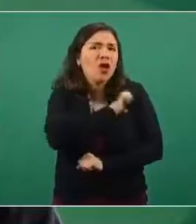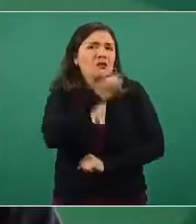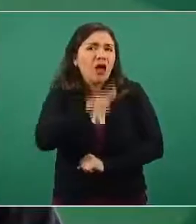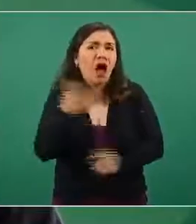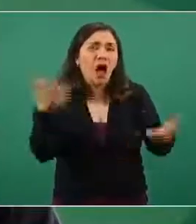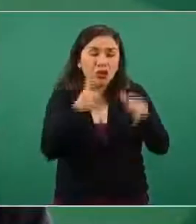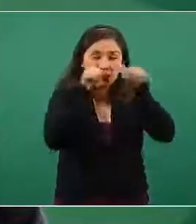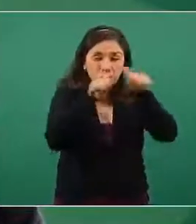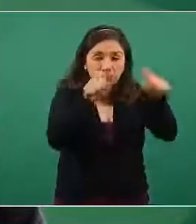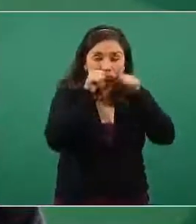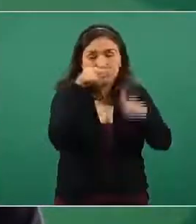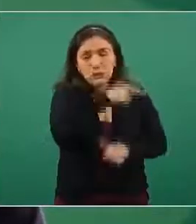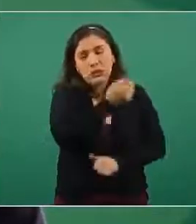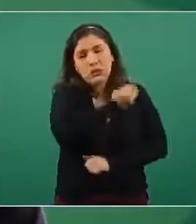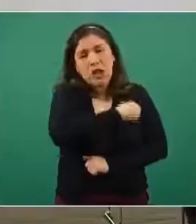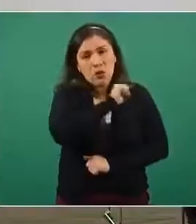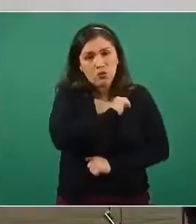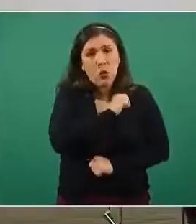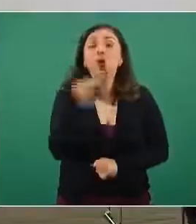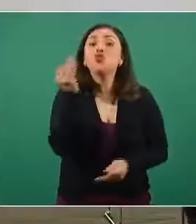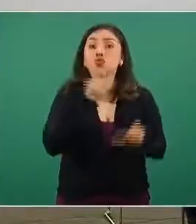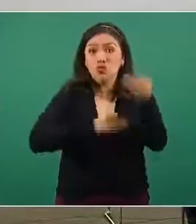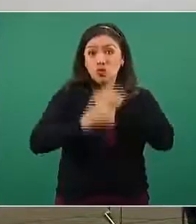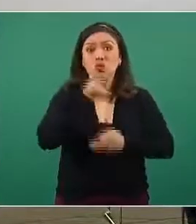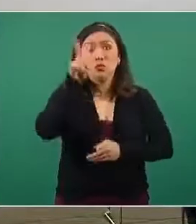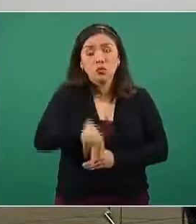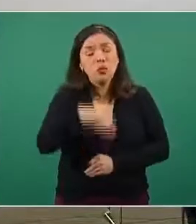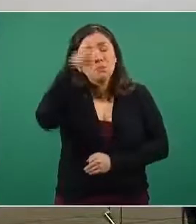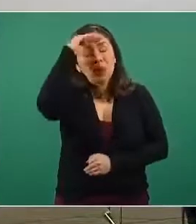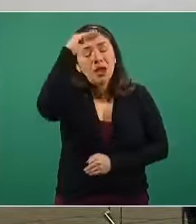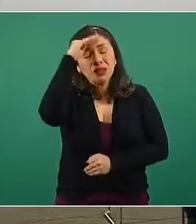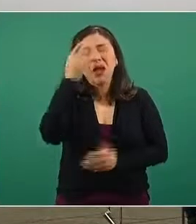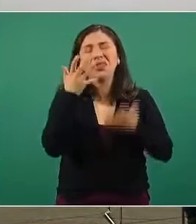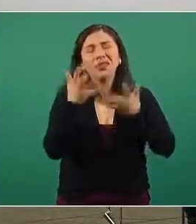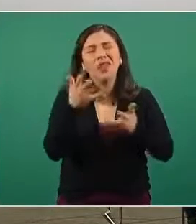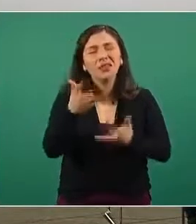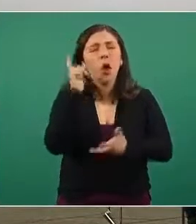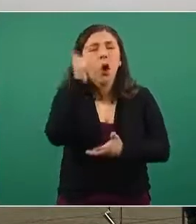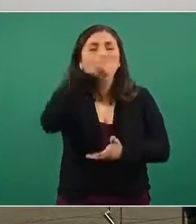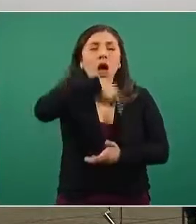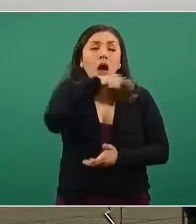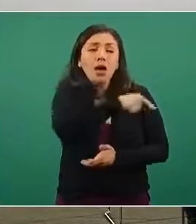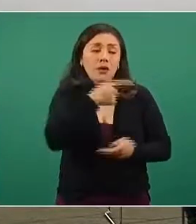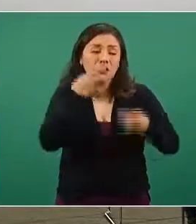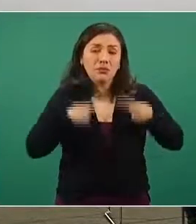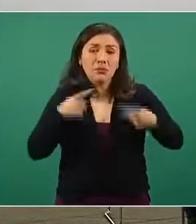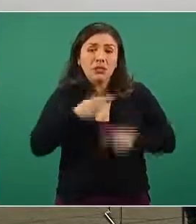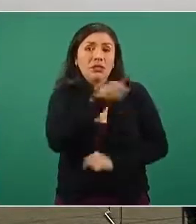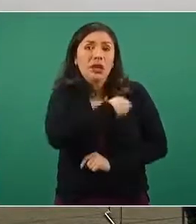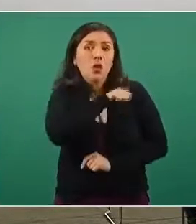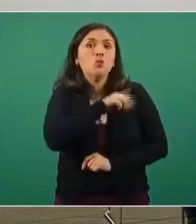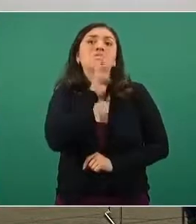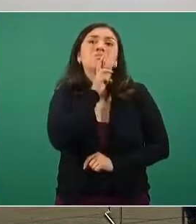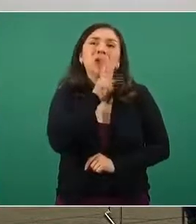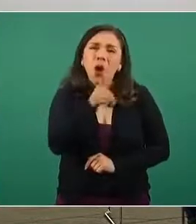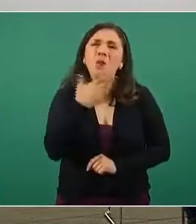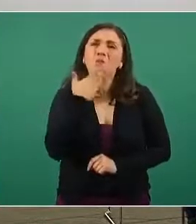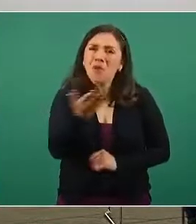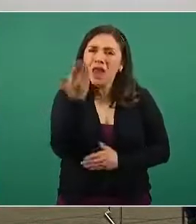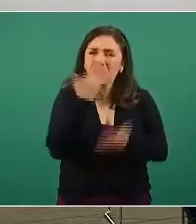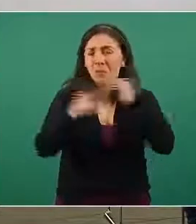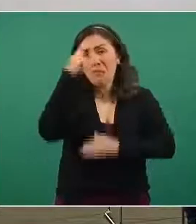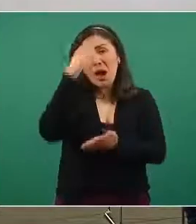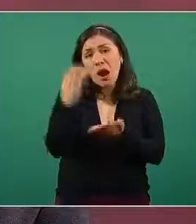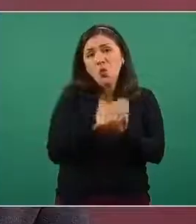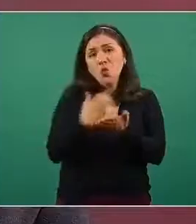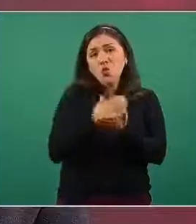estar al pendiente de él. Todos estamos deseando que su evolución sea satisfactoria, que él se pueda recuperar lo antes